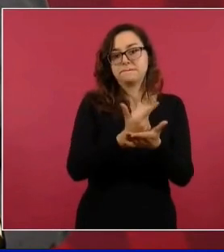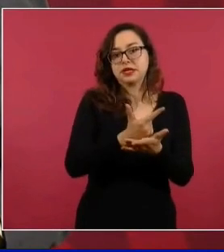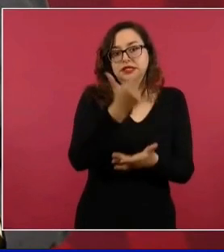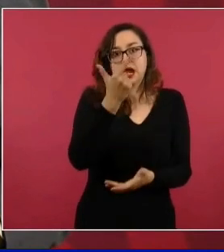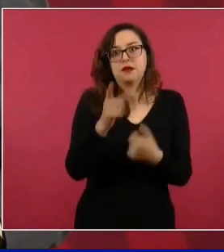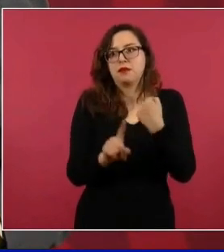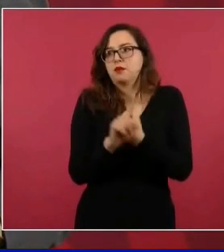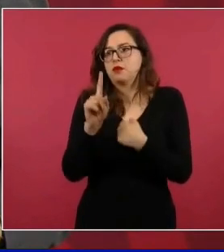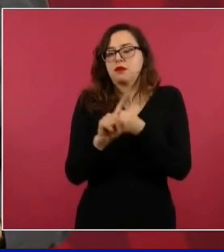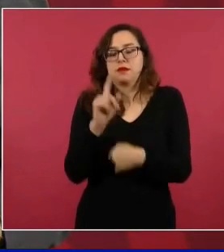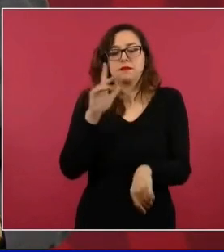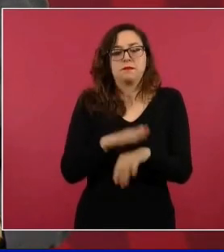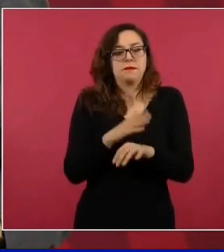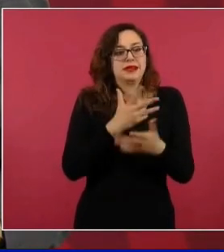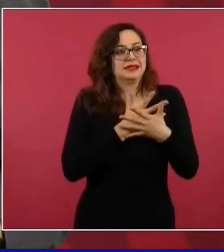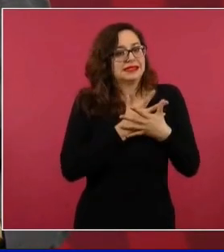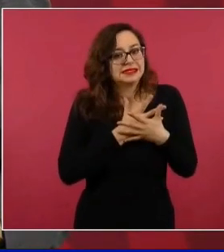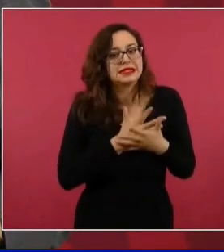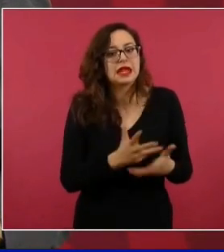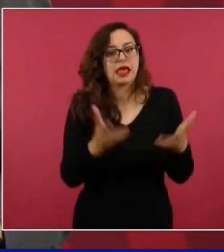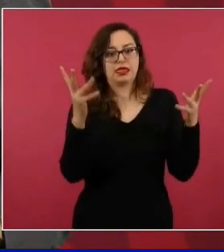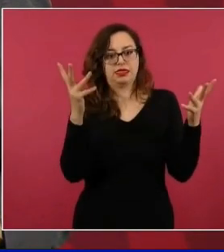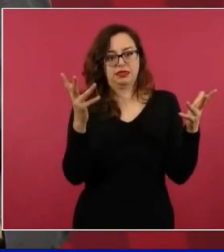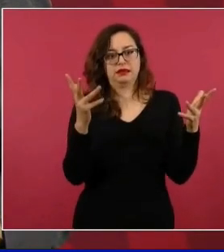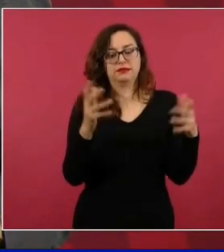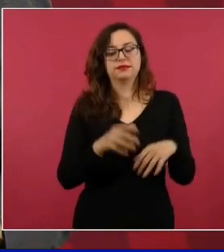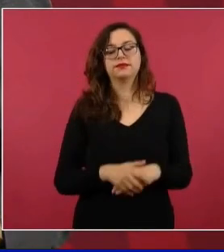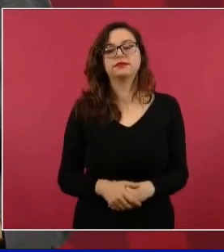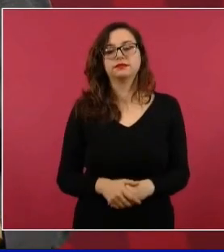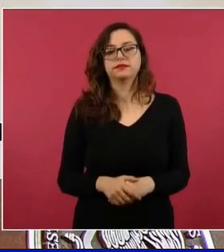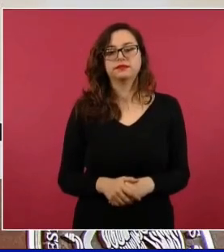Grandes problemas nacionales.